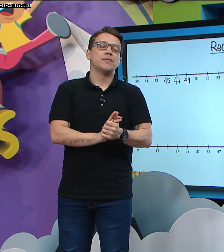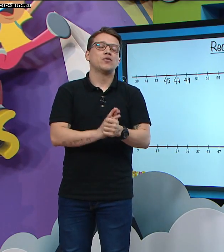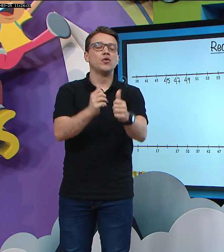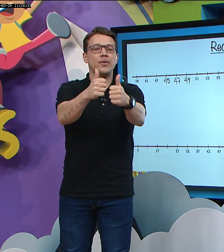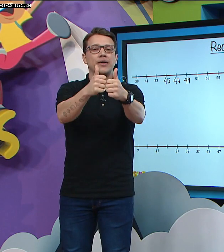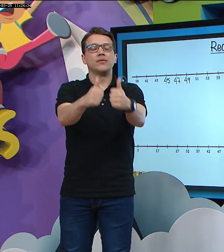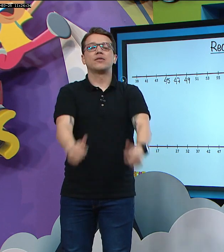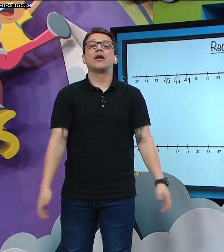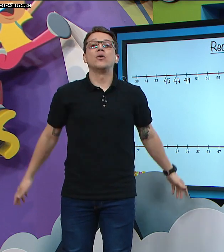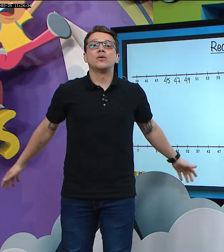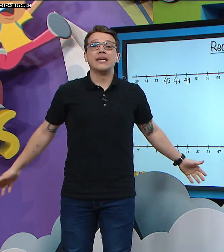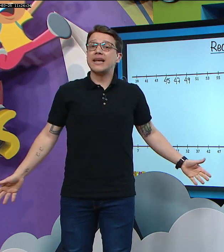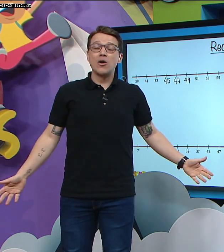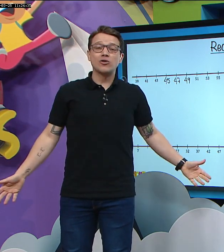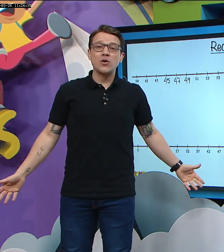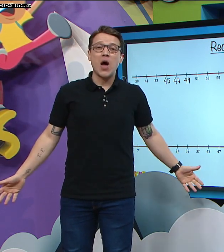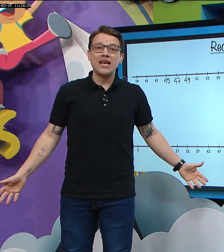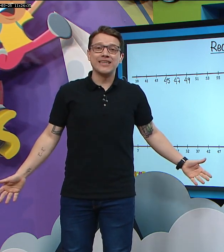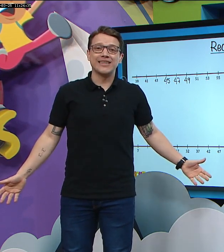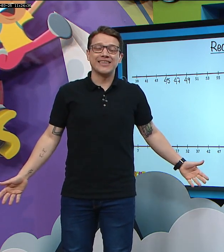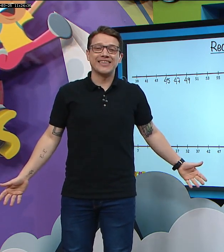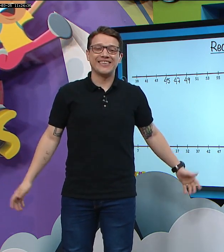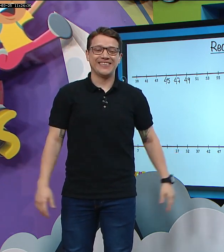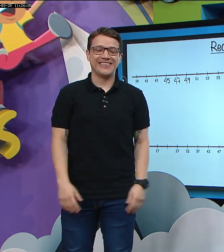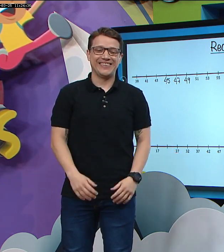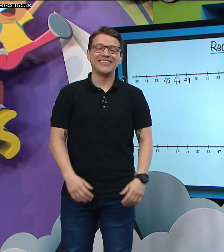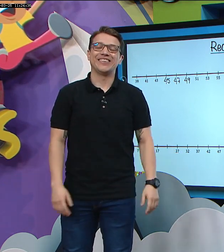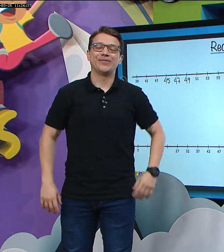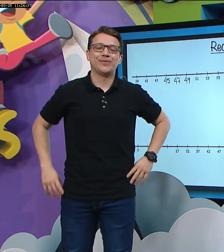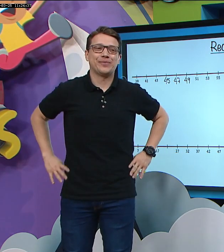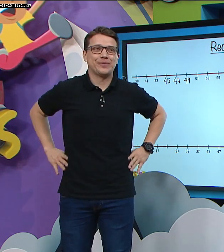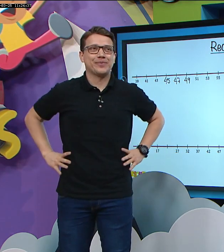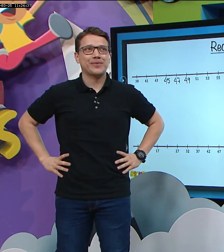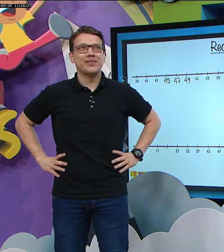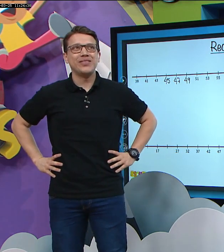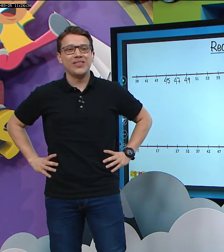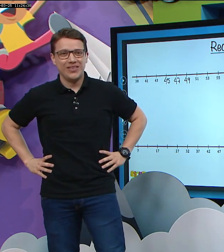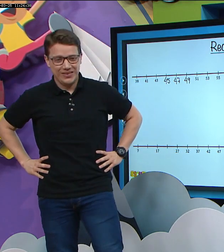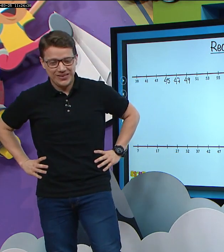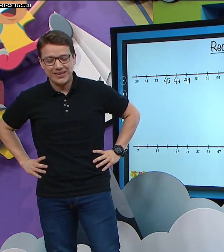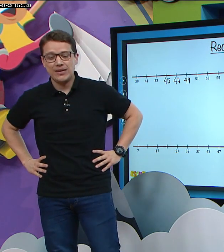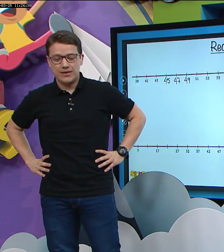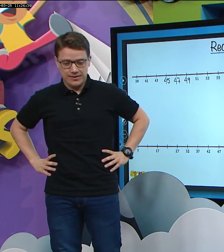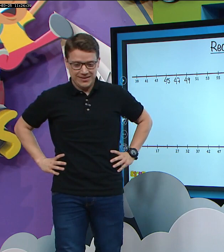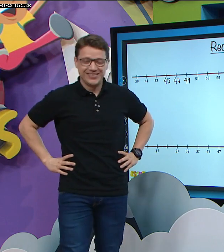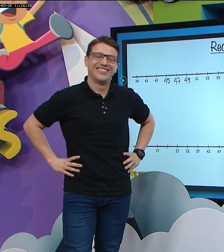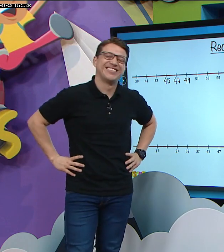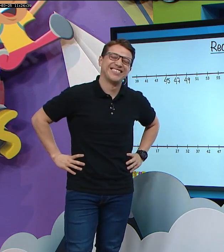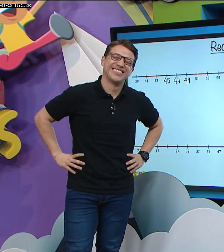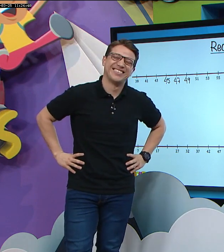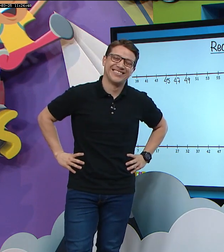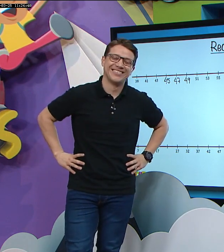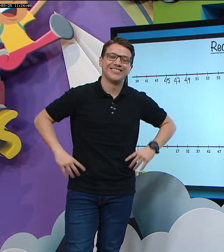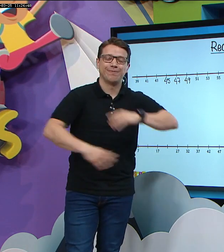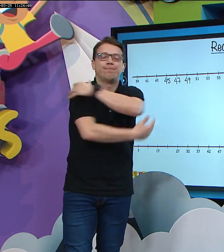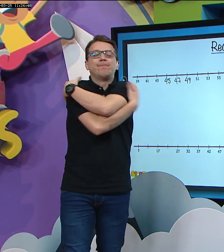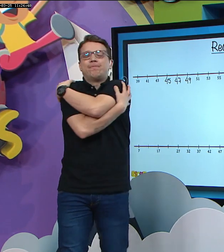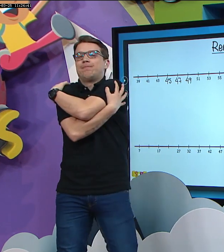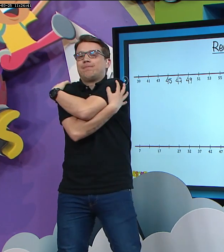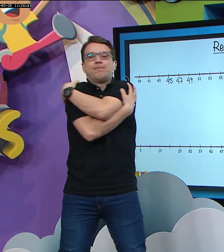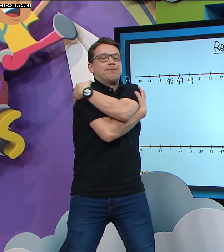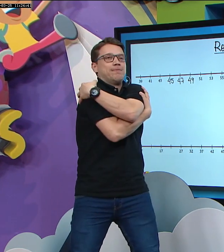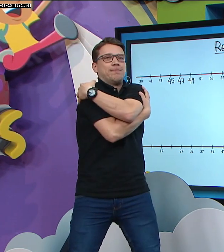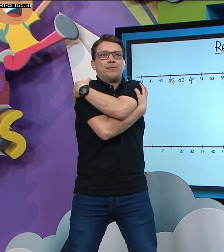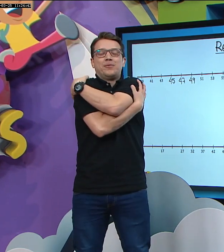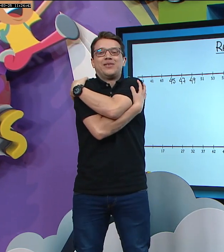Sí. Súper. Salo, ¿le quieres dar un saludo a alguien? Sí, primeramente a usted le mando un abrazo gigante